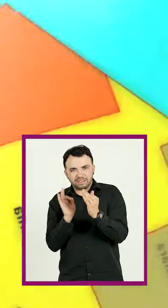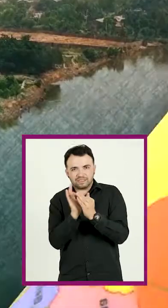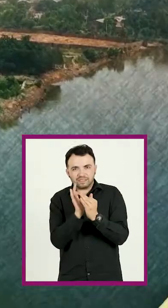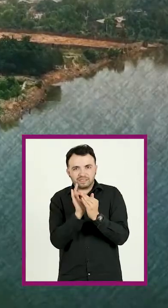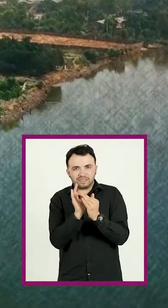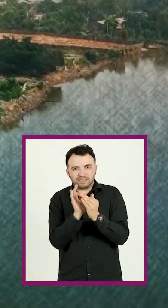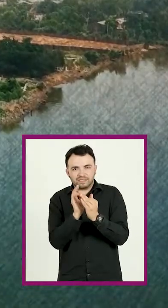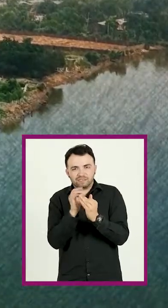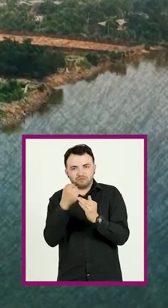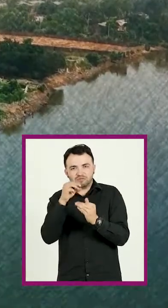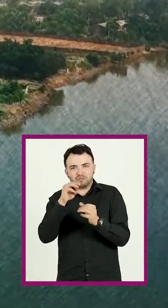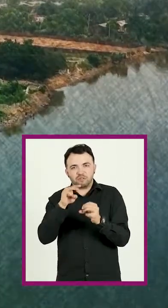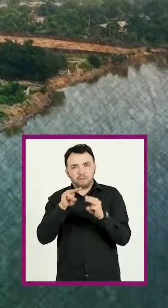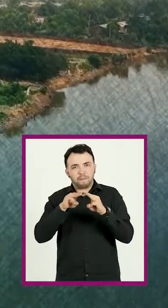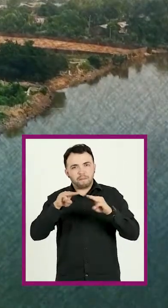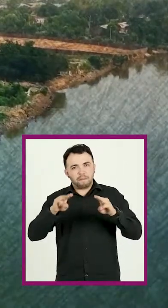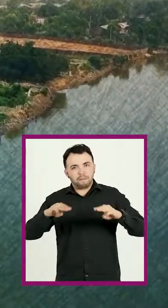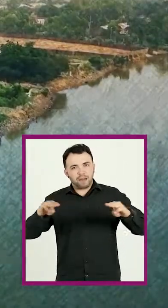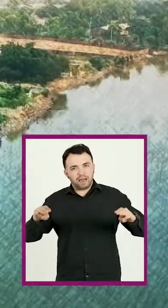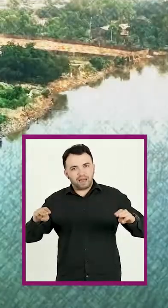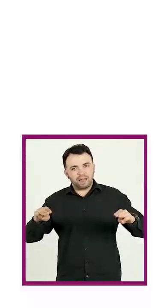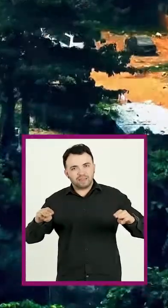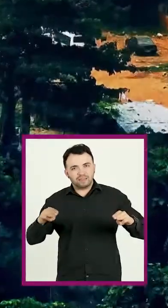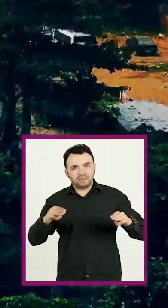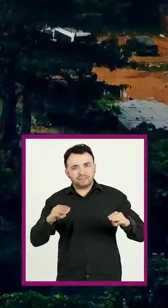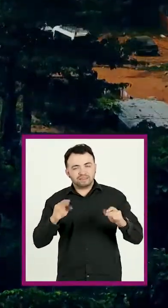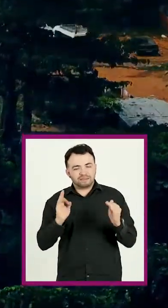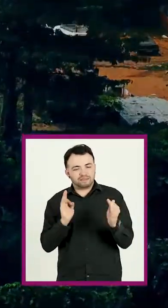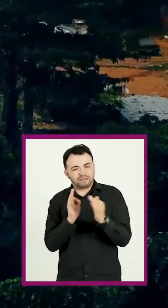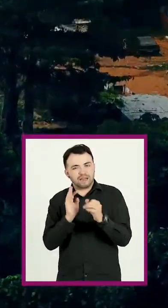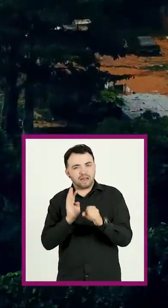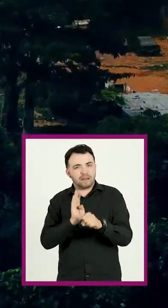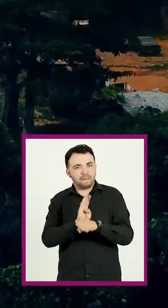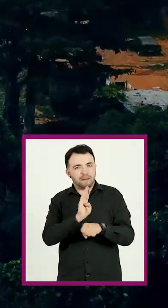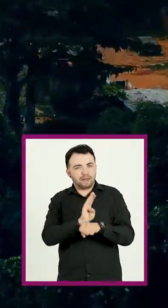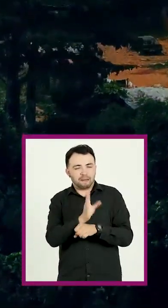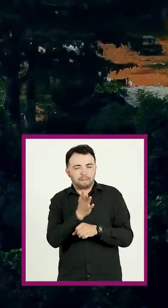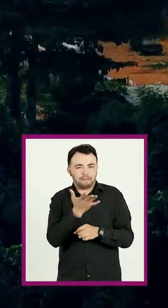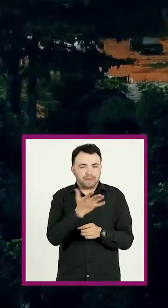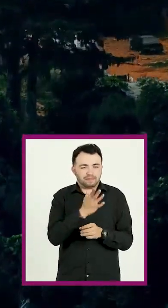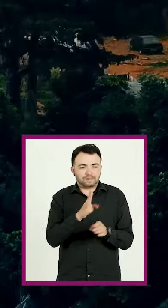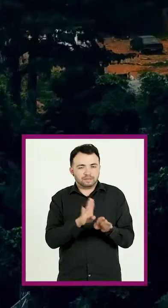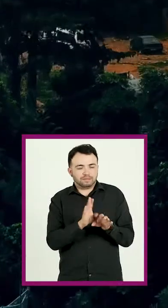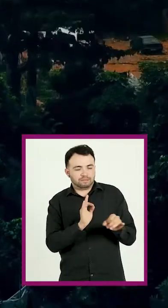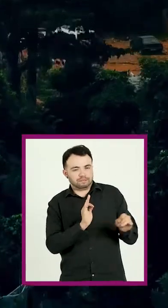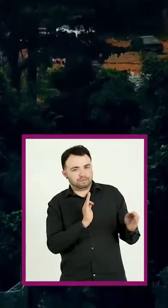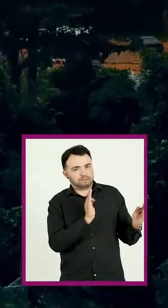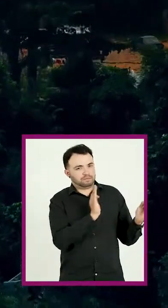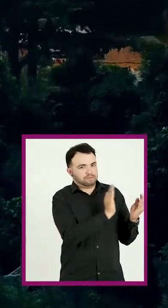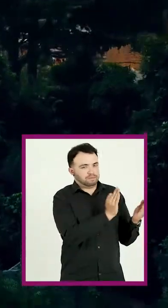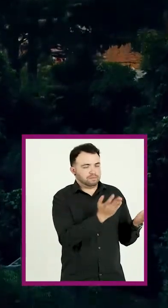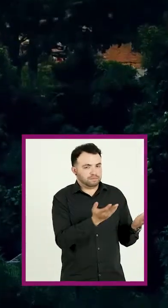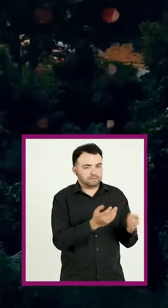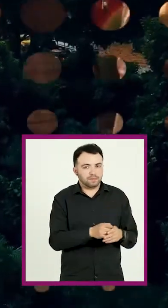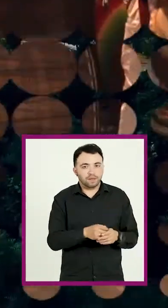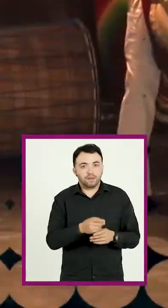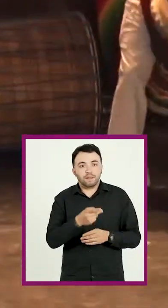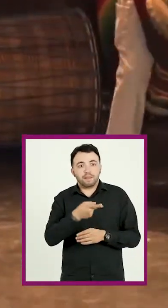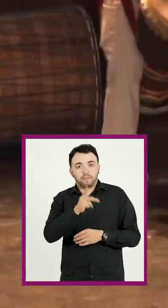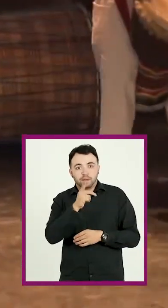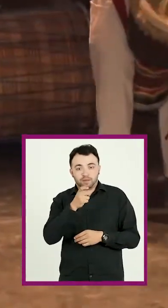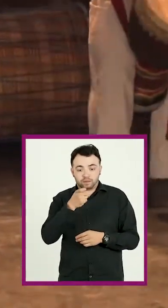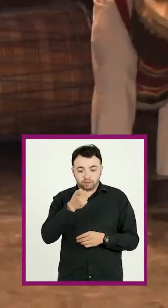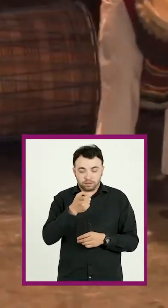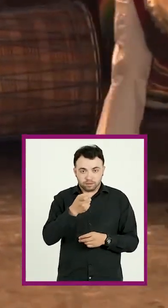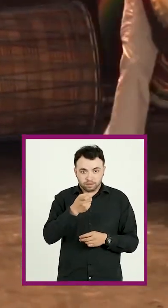cercana al Atlántico, digamos cerca de Brasil en cierta forma, digo, con un océano de por medio, pero bueno, en